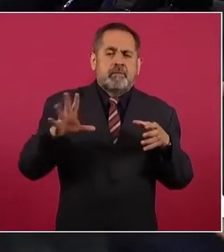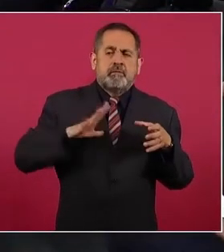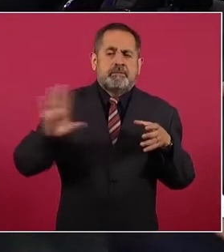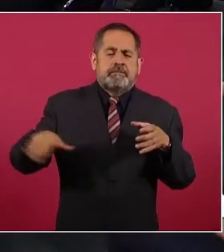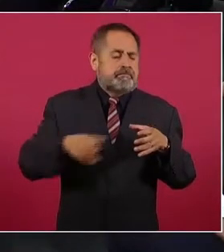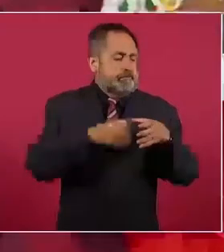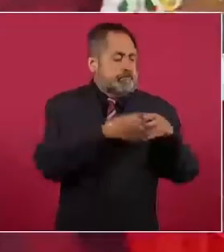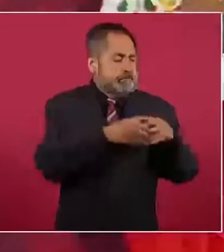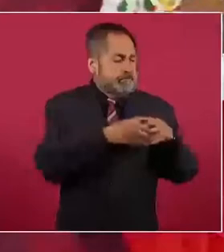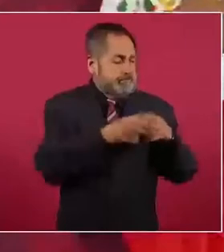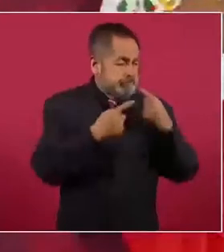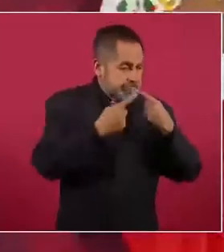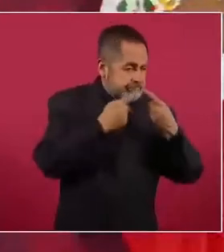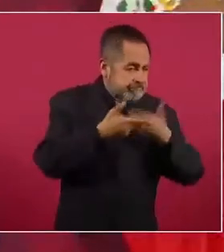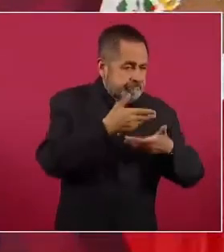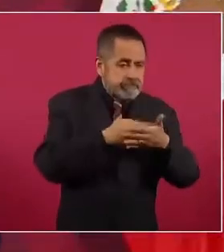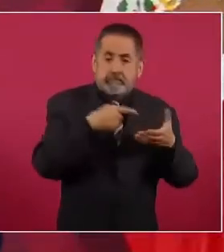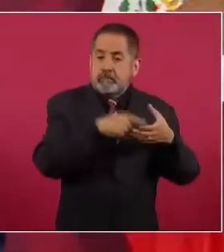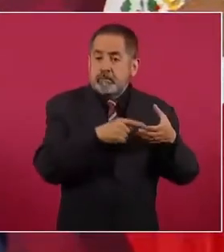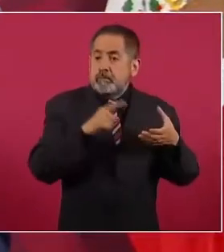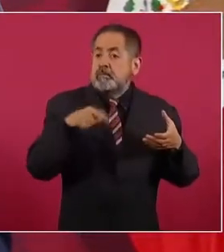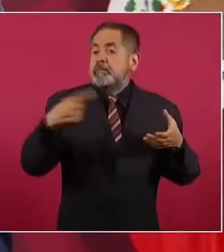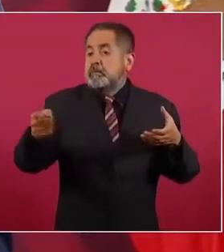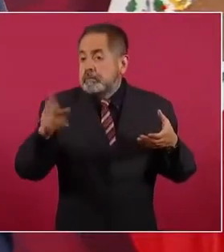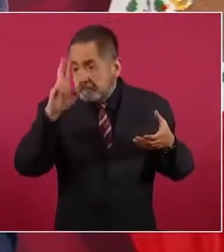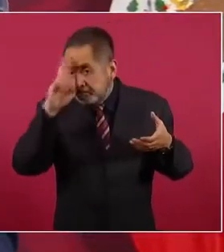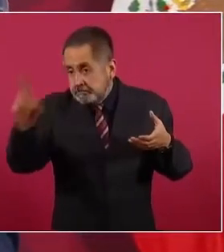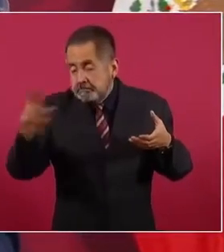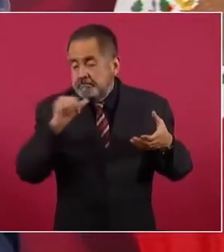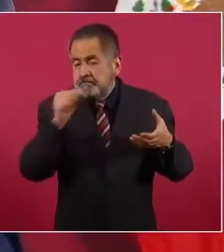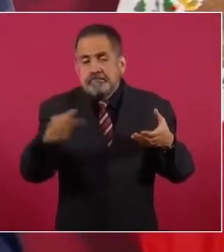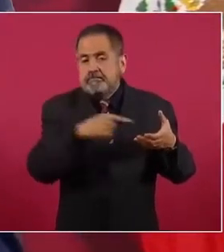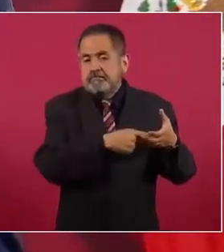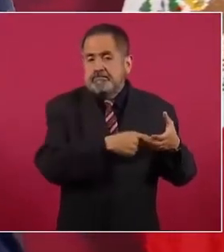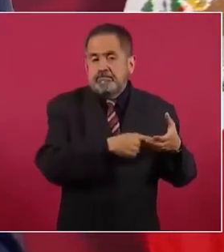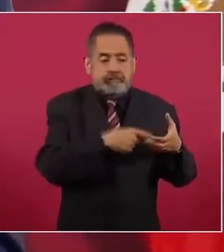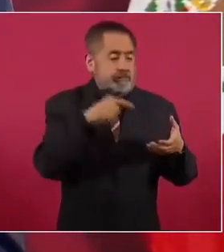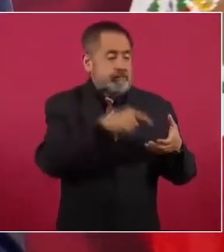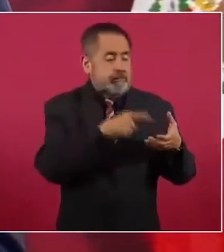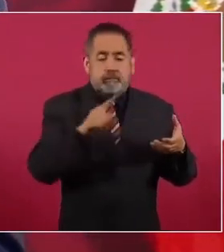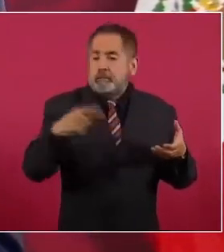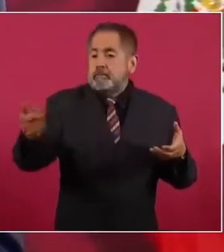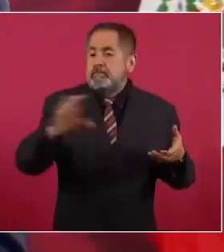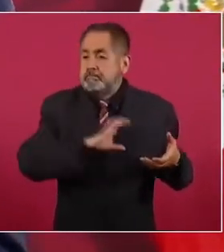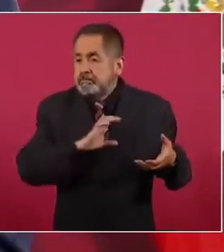No le tienen respeto al pueblo. Y desde luego no quieren al pueblo.